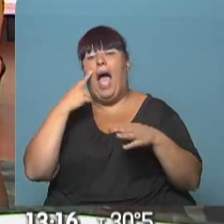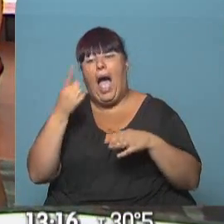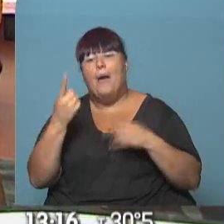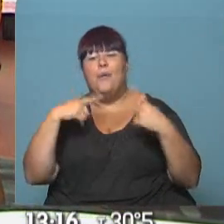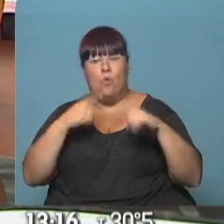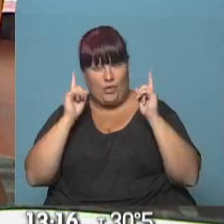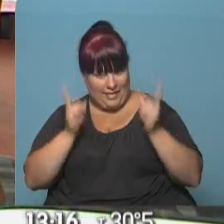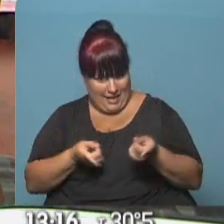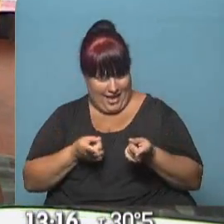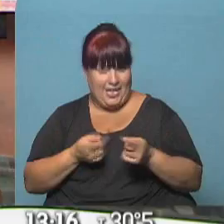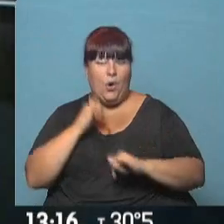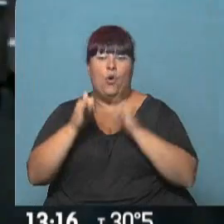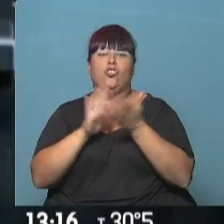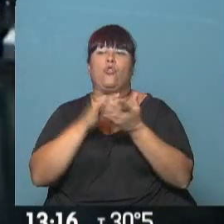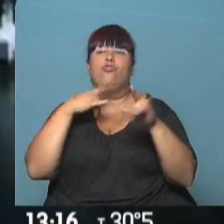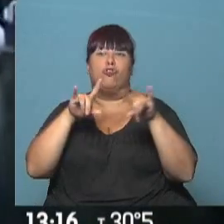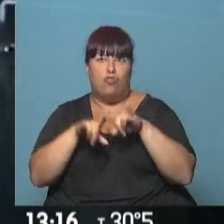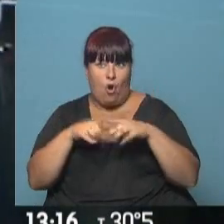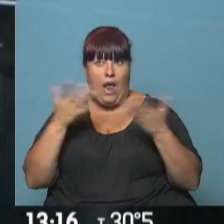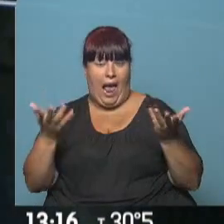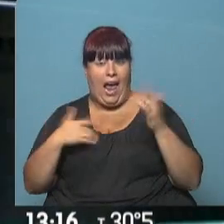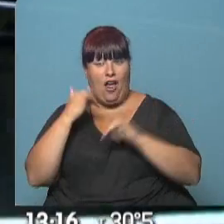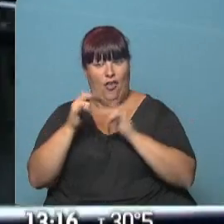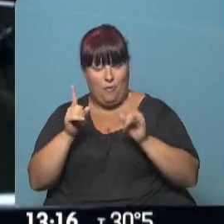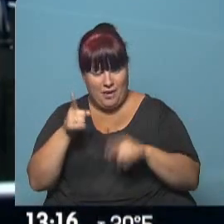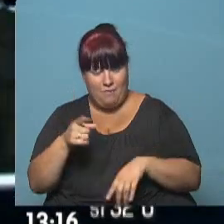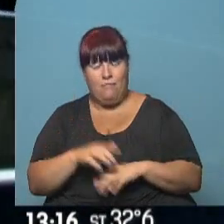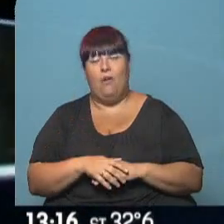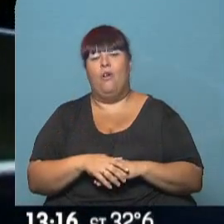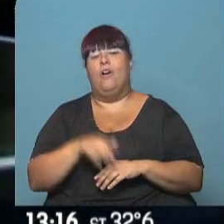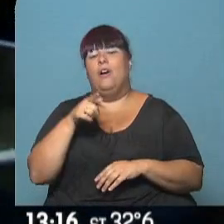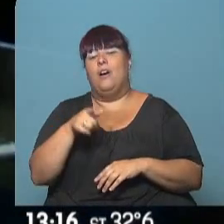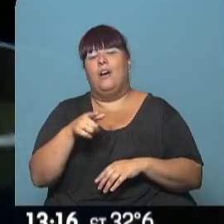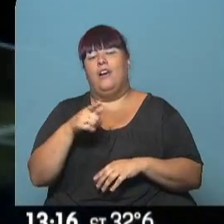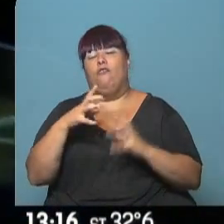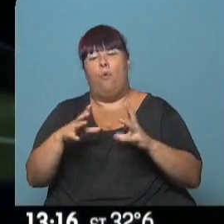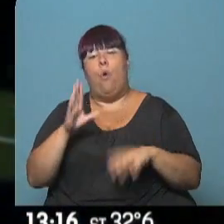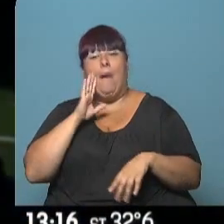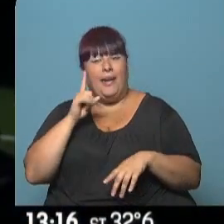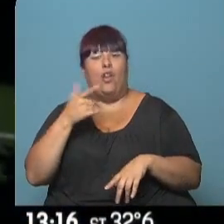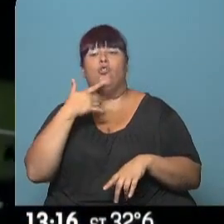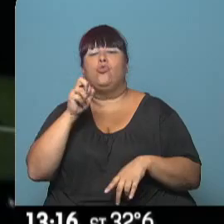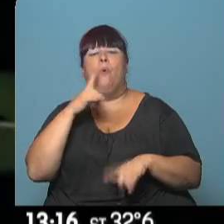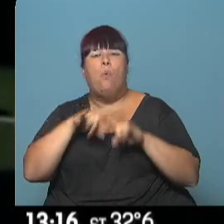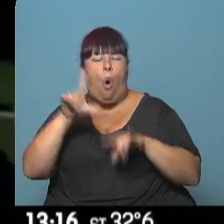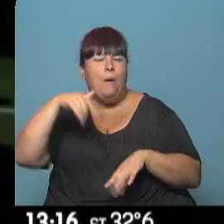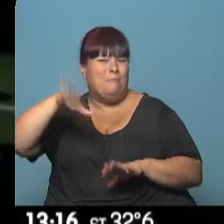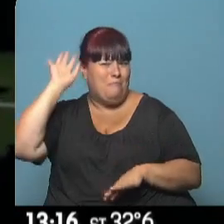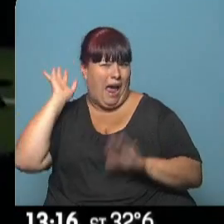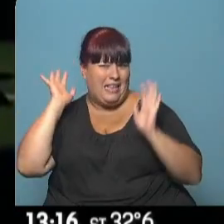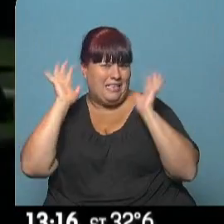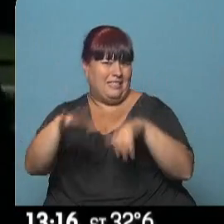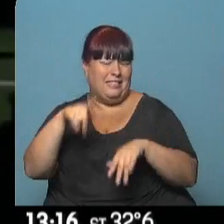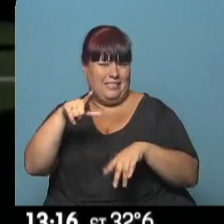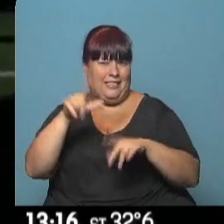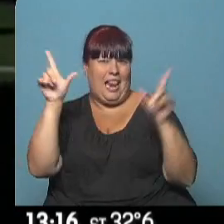de música. Y vamos a hablar del espectáculo, porque como bien decía Sana, esto del fútbol americano, el Super Bowl, es una de las mayores audiencias